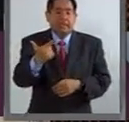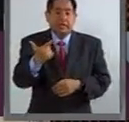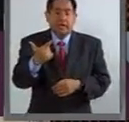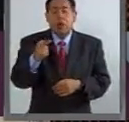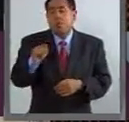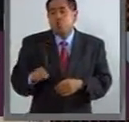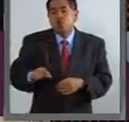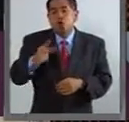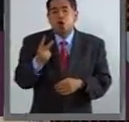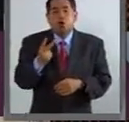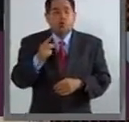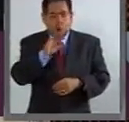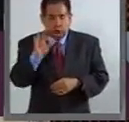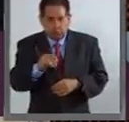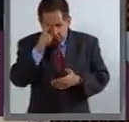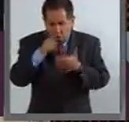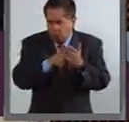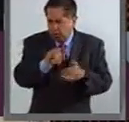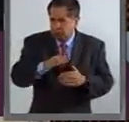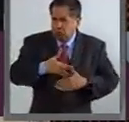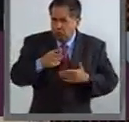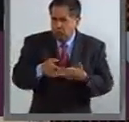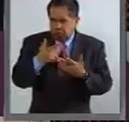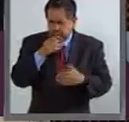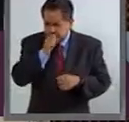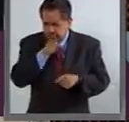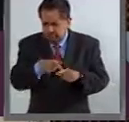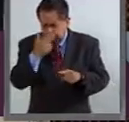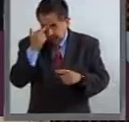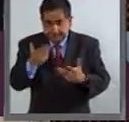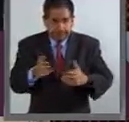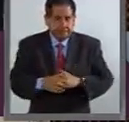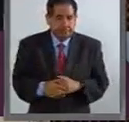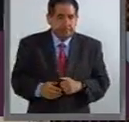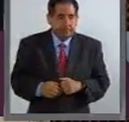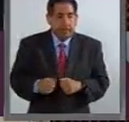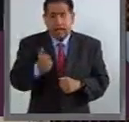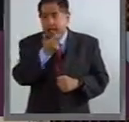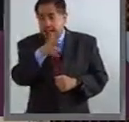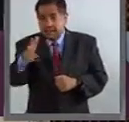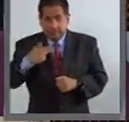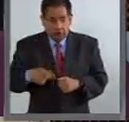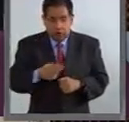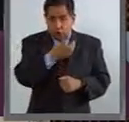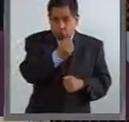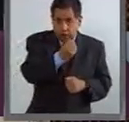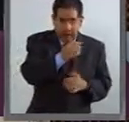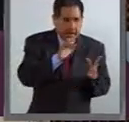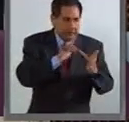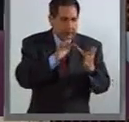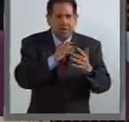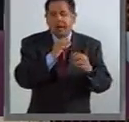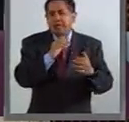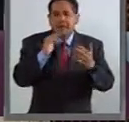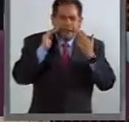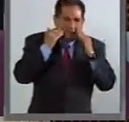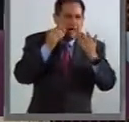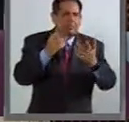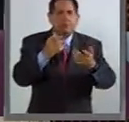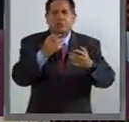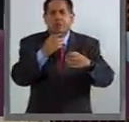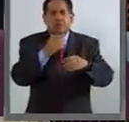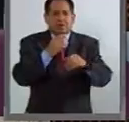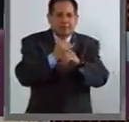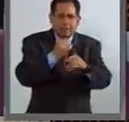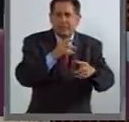37.2% que cree que sí lo son. 9 de cada 10 internautas acceden a alguna red social, están inscritos en